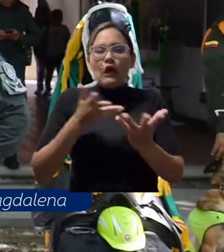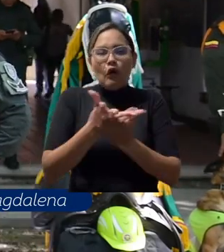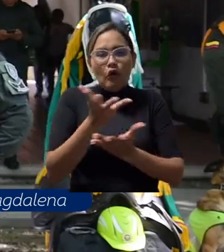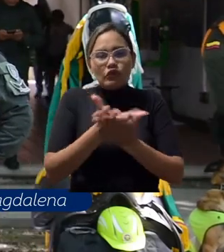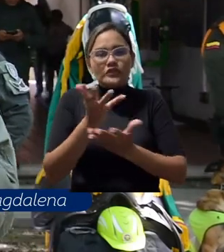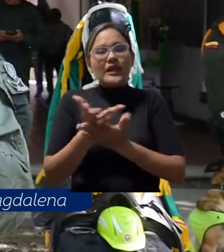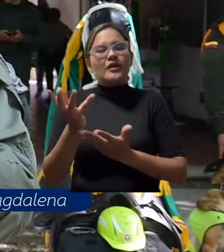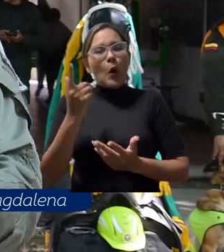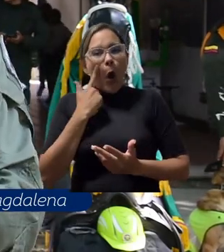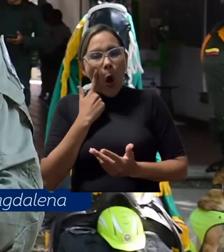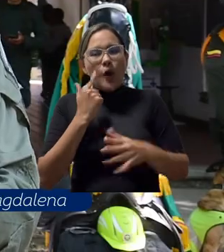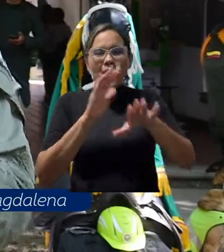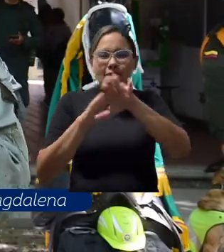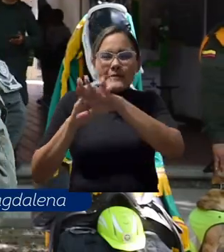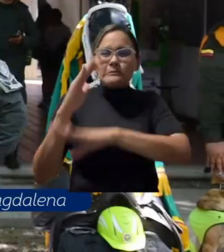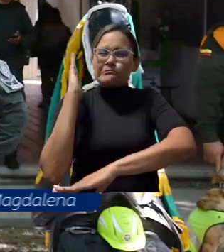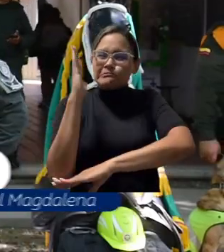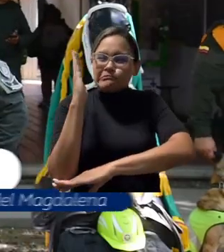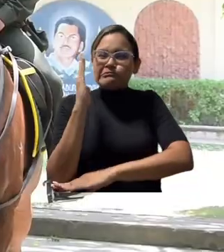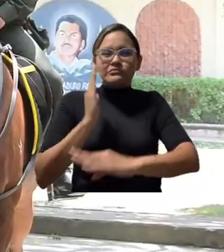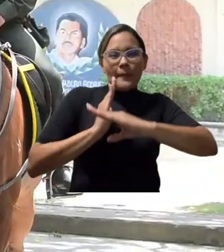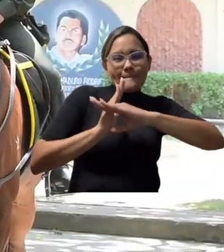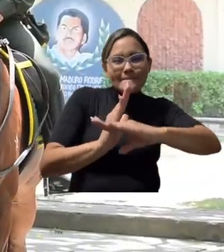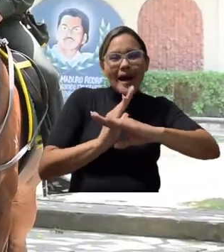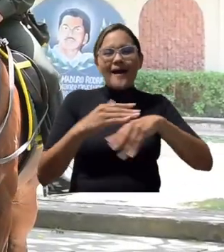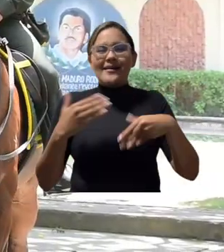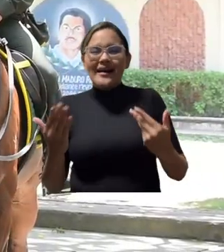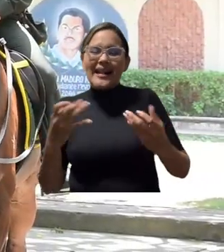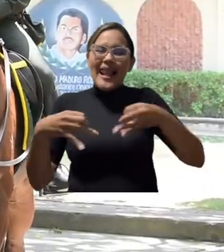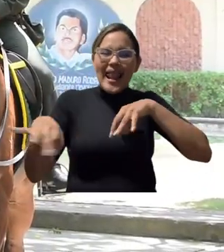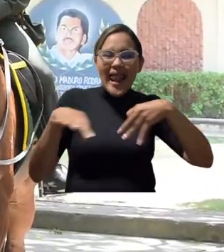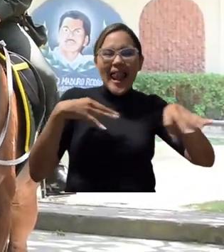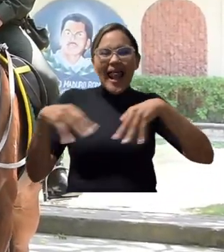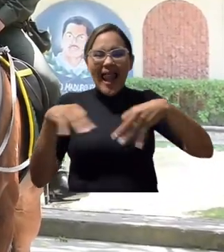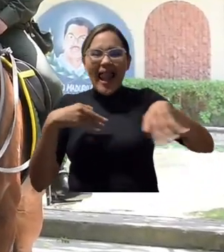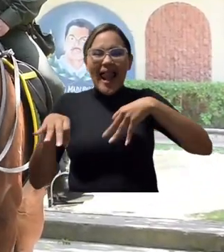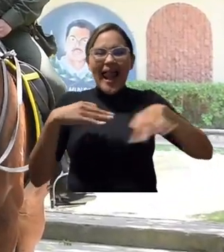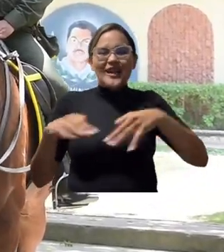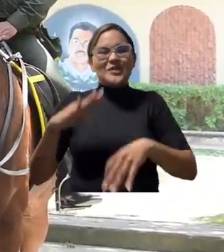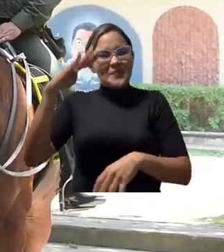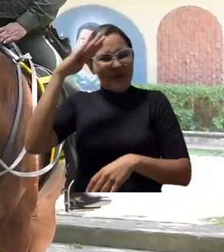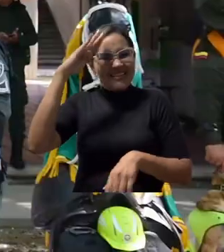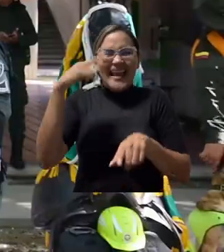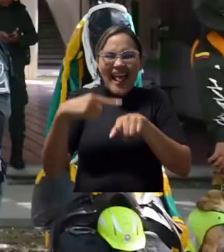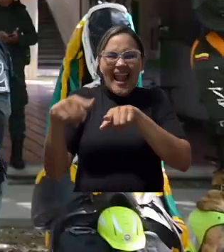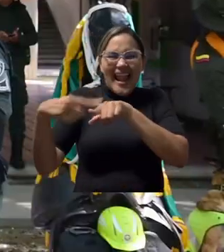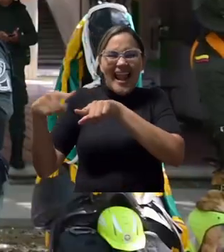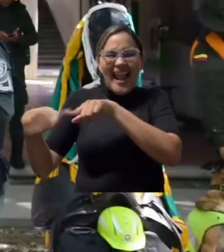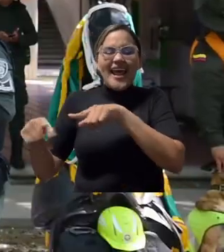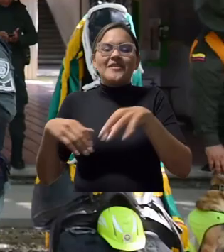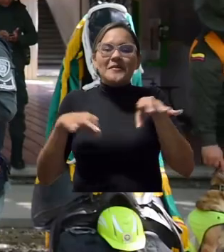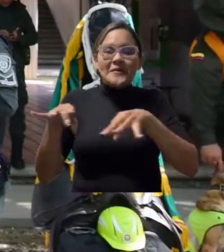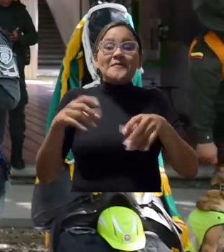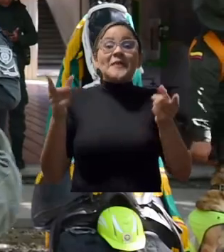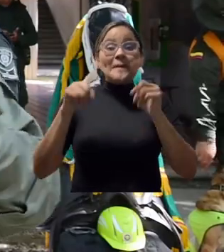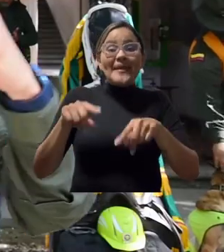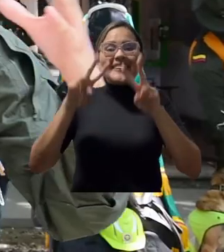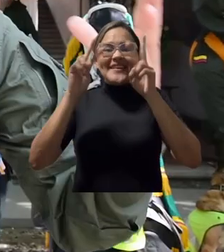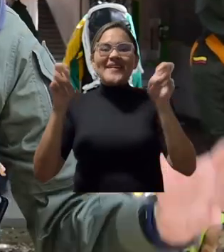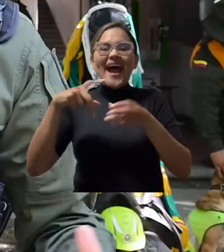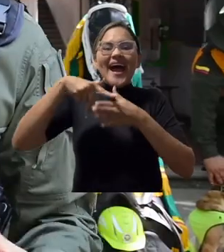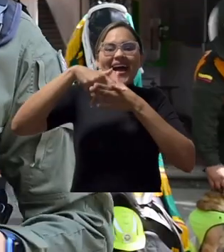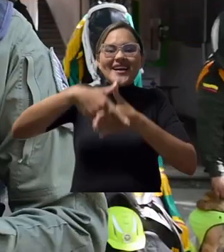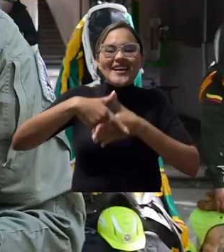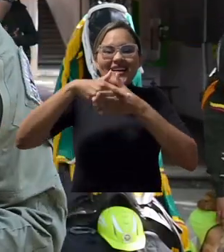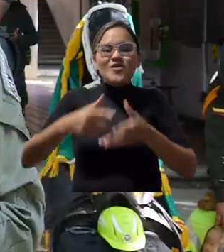de prevención, conferencias, jornadas, la dirección de carabineros, todo lo que tiene que ver con los caballos, con